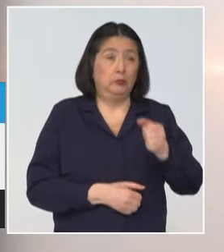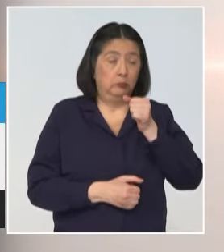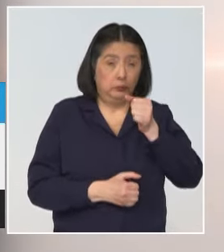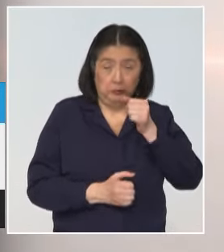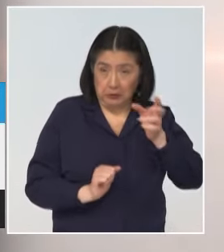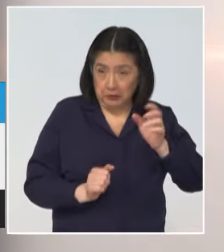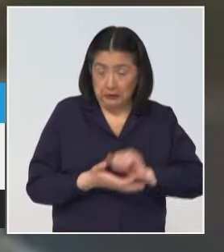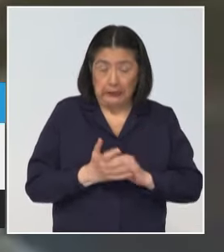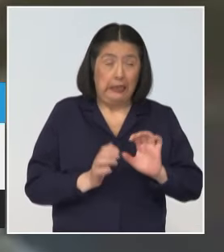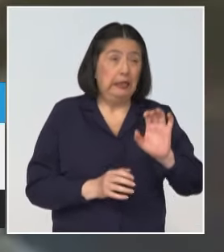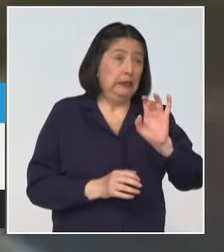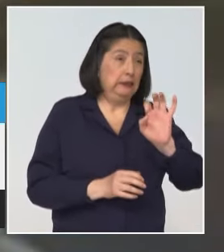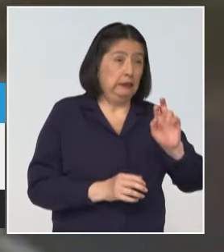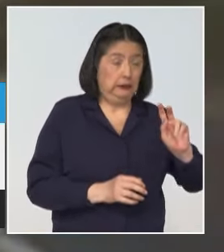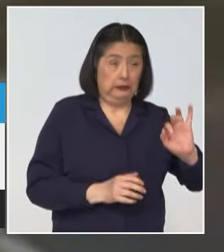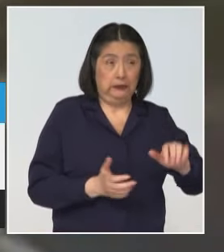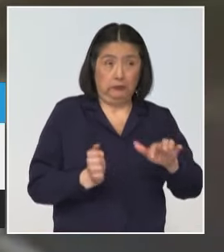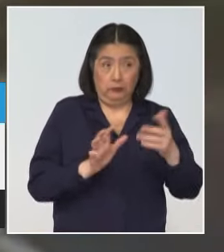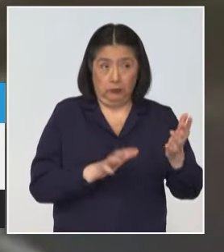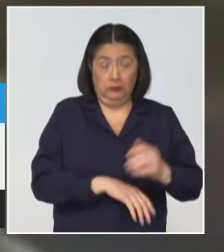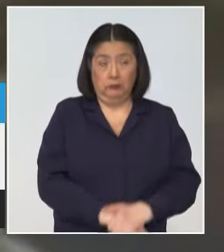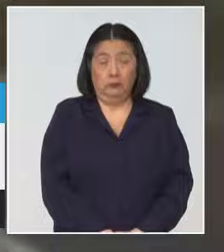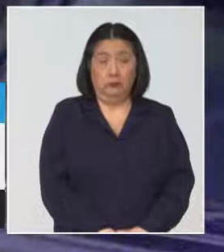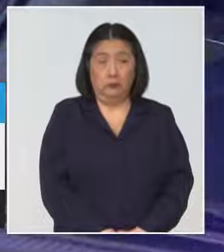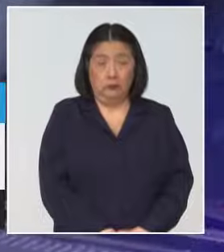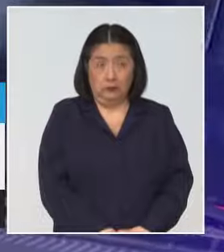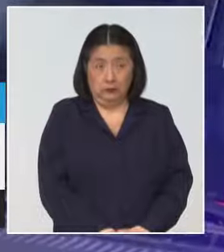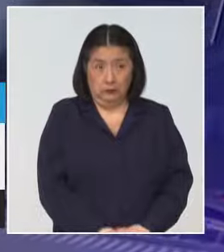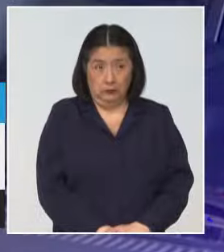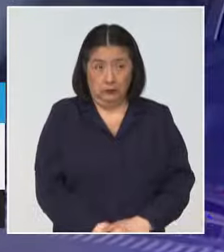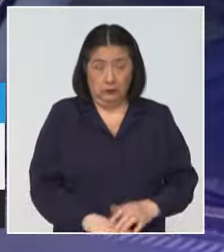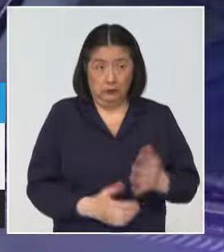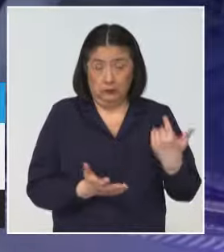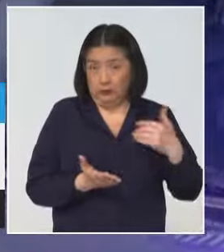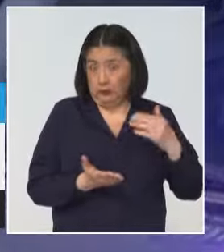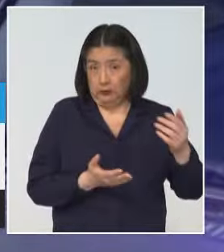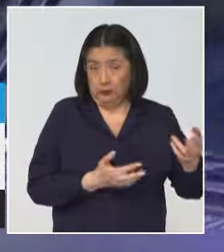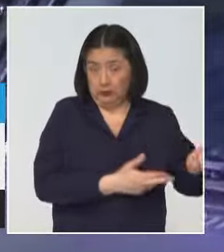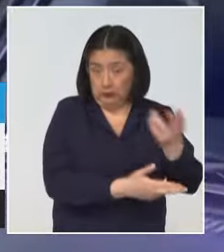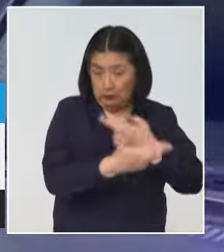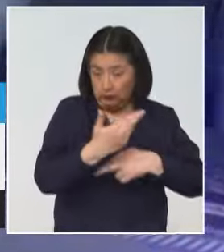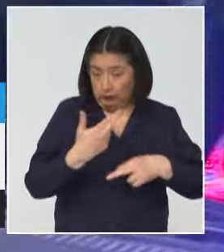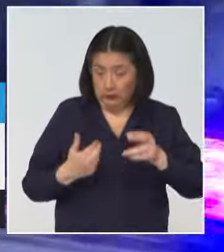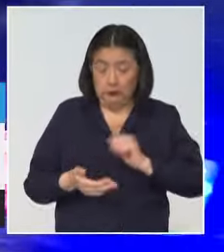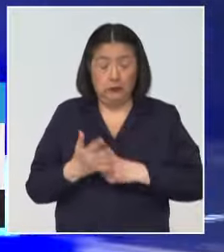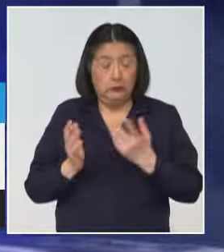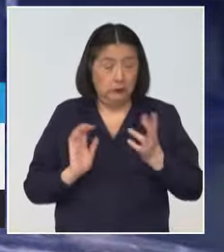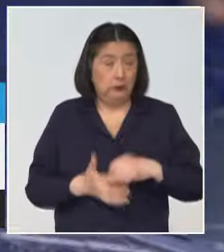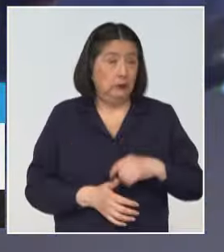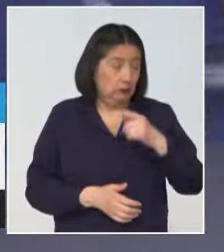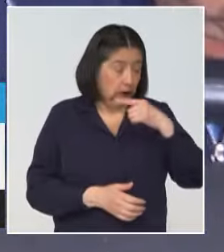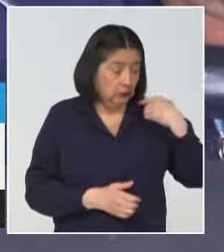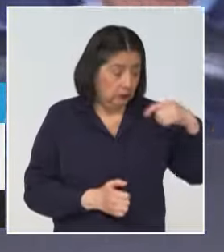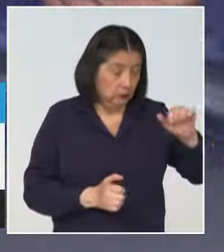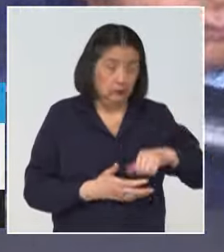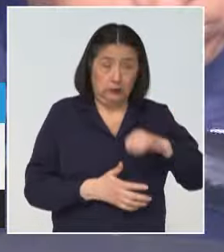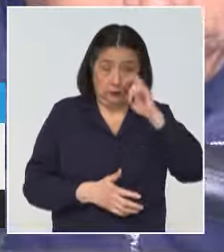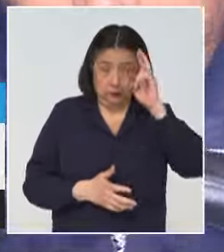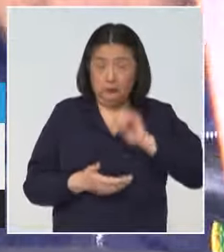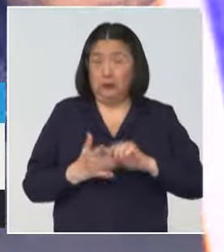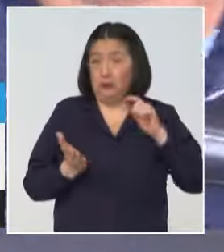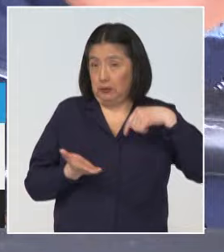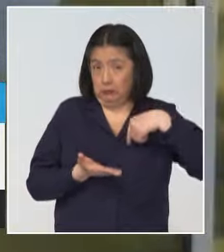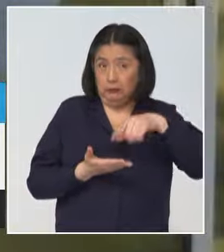Cristian Enrique Tirado perdió la vida. Antes de ser extraditado al Perú desde Rusia, envió unos audios exclusivos a